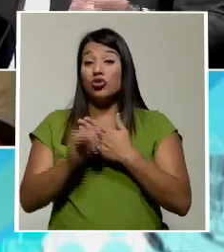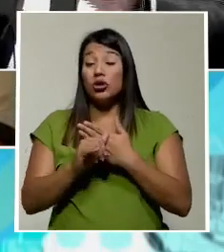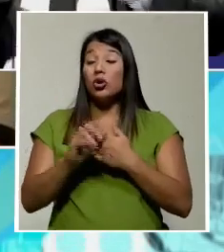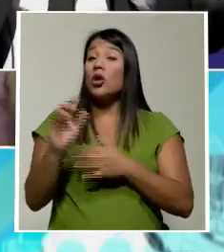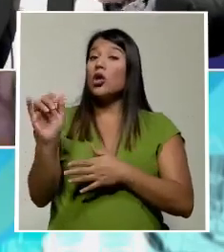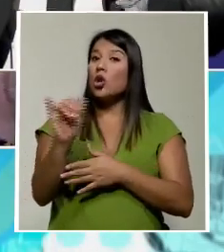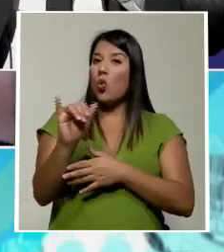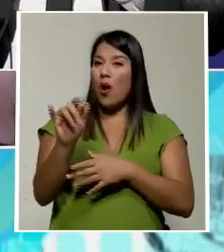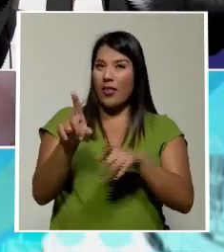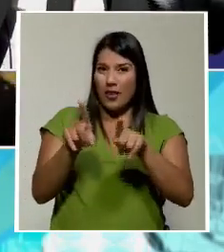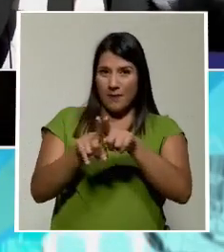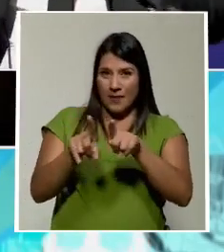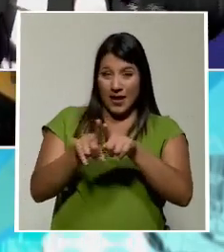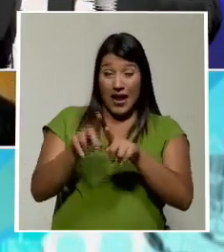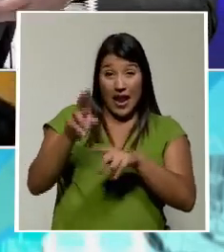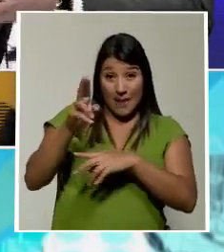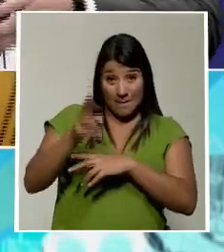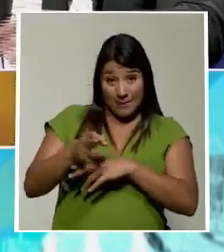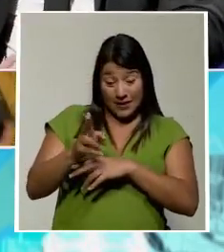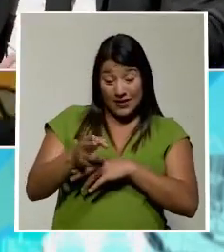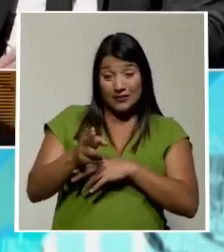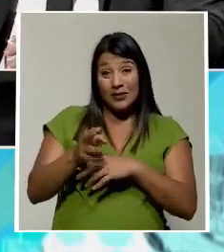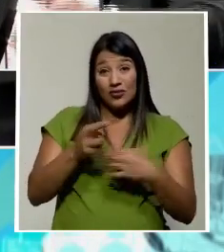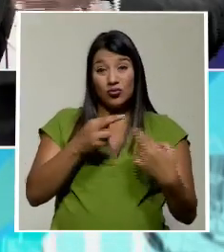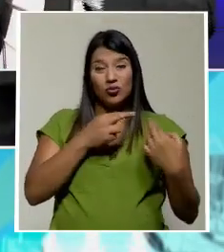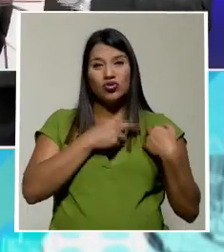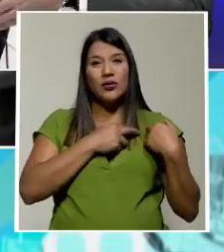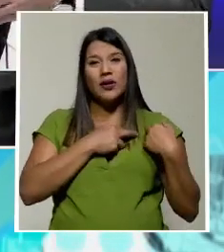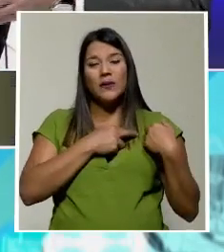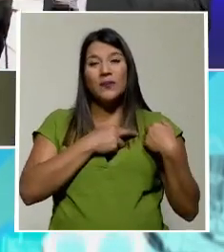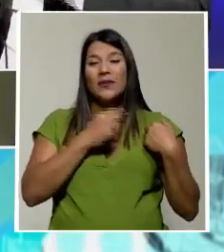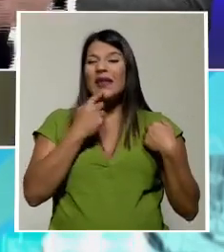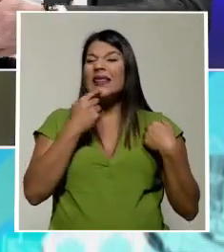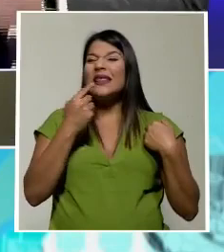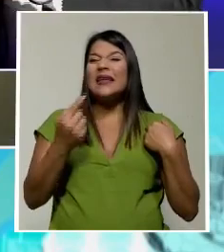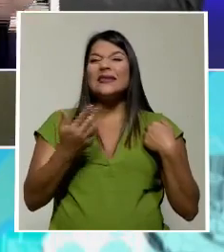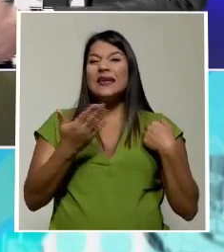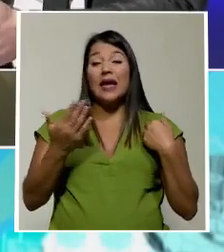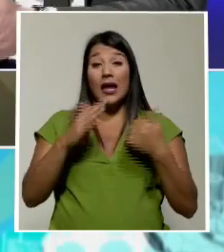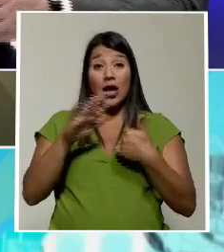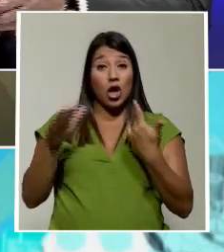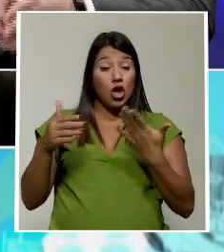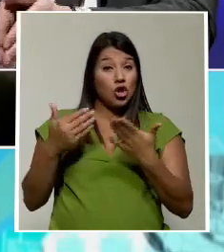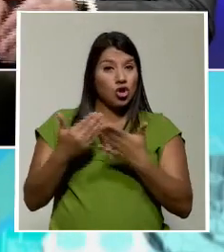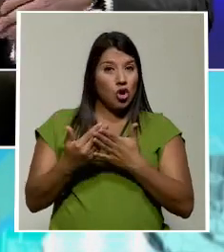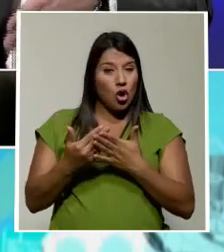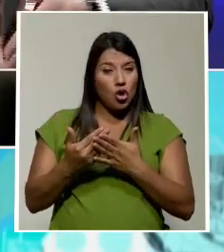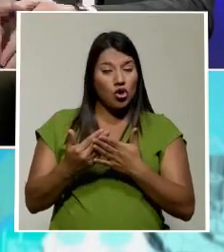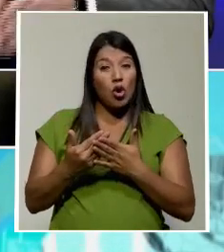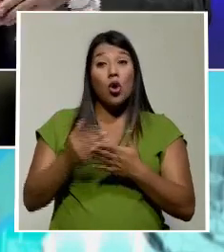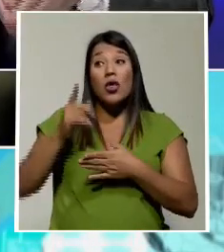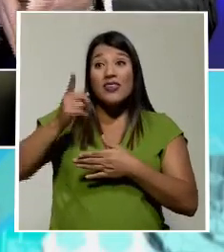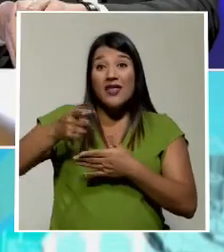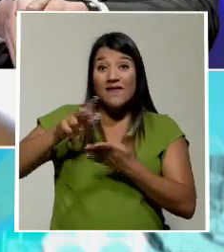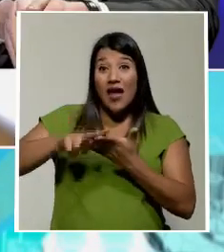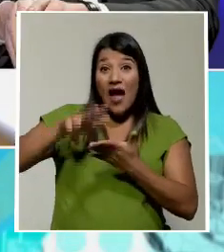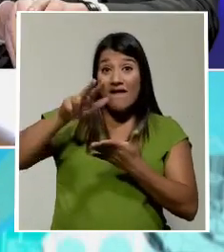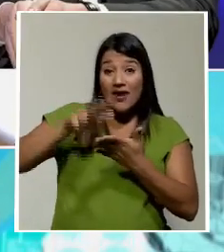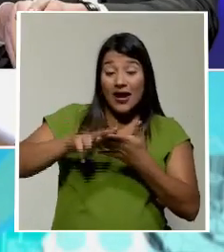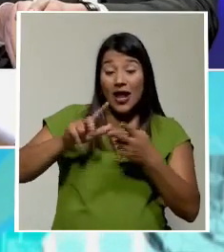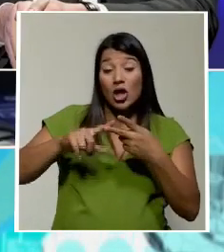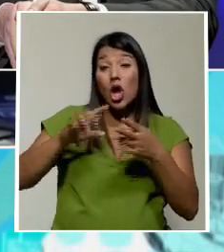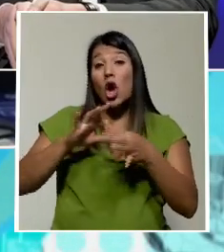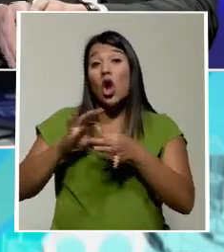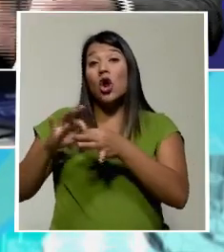mismas funciones de las partes que están en ese anexo, se dice que todo tiene que ser avalado y coordinado con